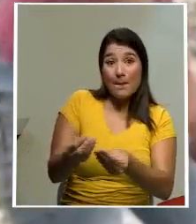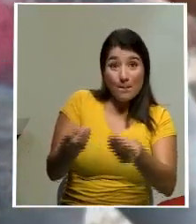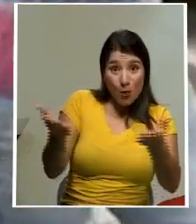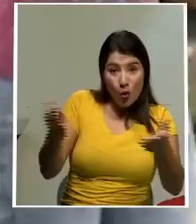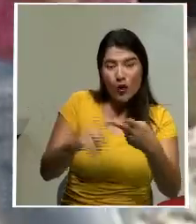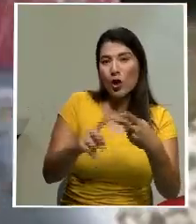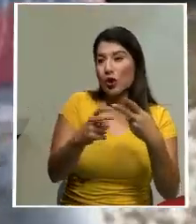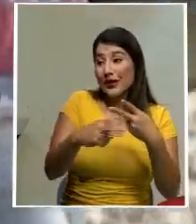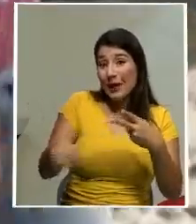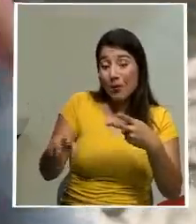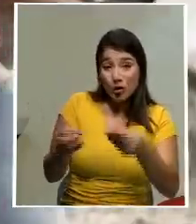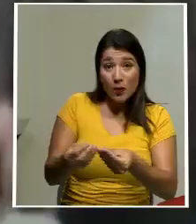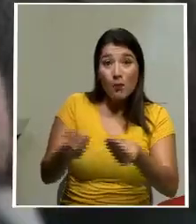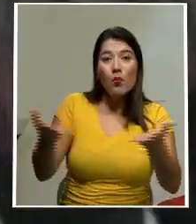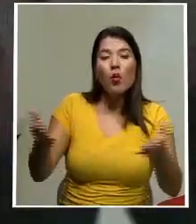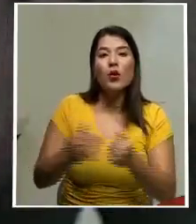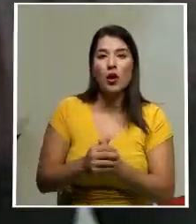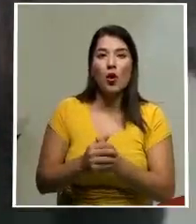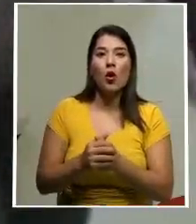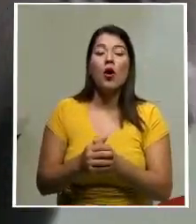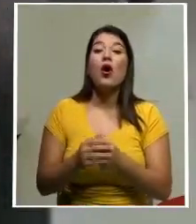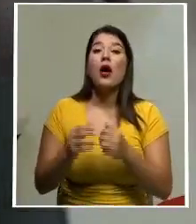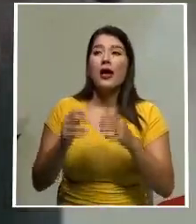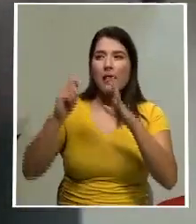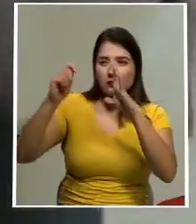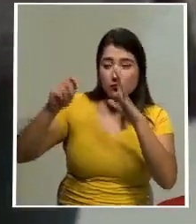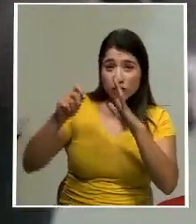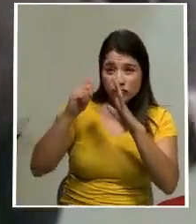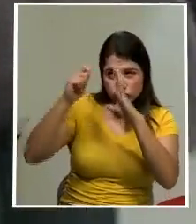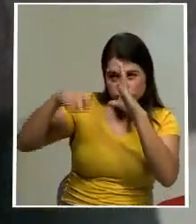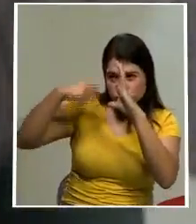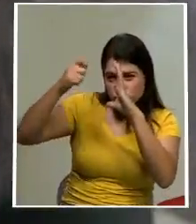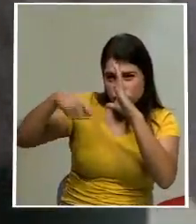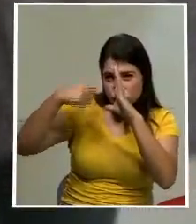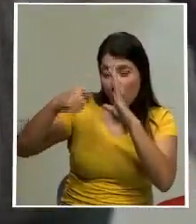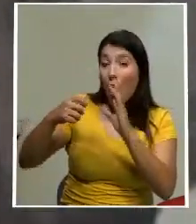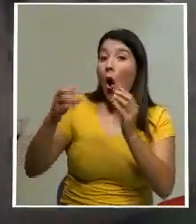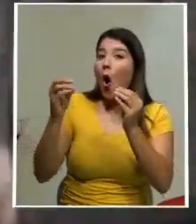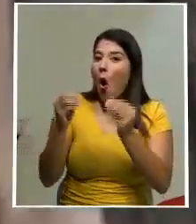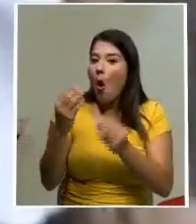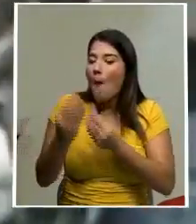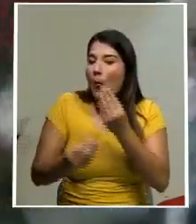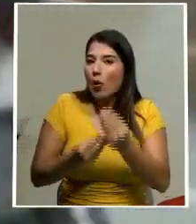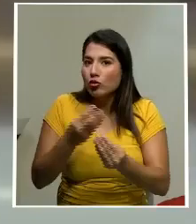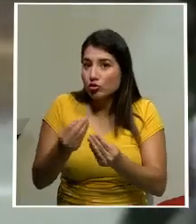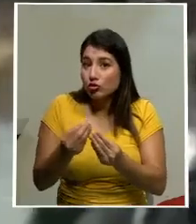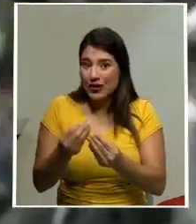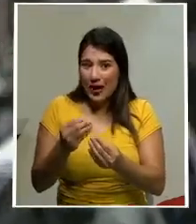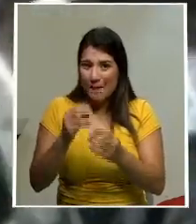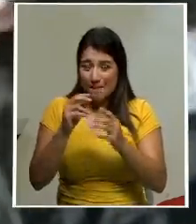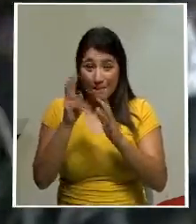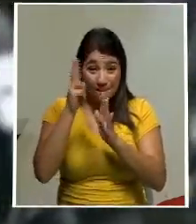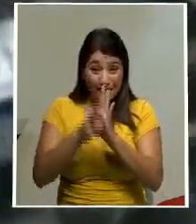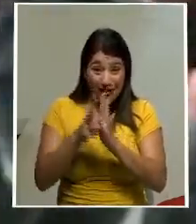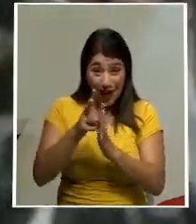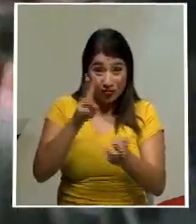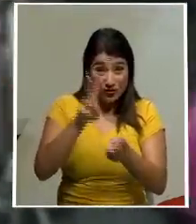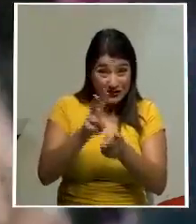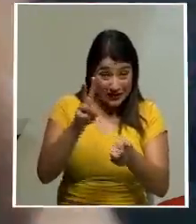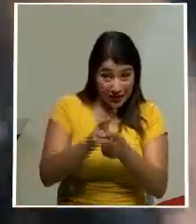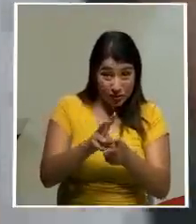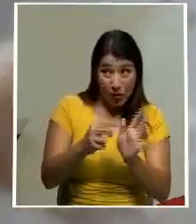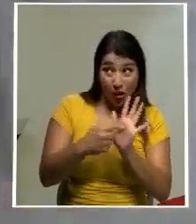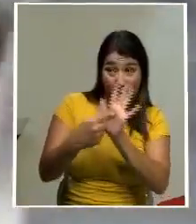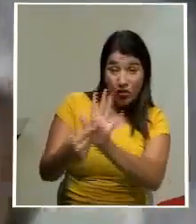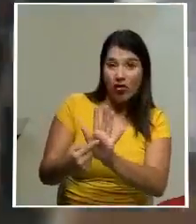remunerado, grabe, capte o produzca material de audio, visual o audiovisual con connotación sexual de otra persona sin su consentimiento,